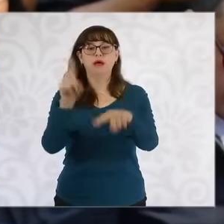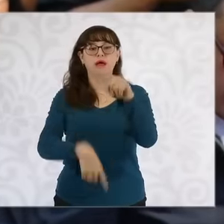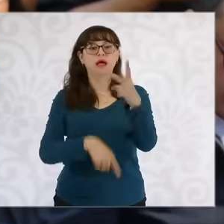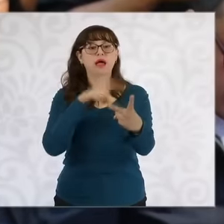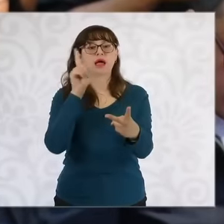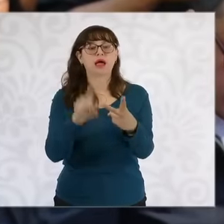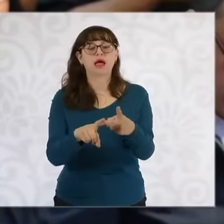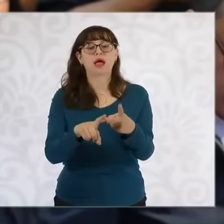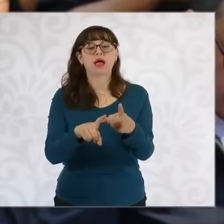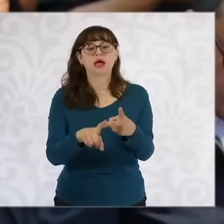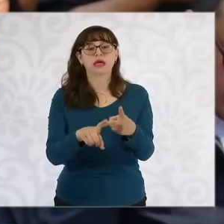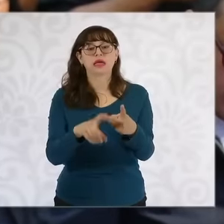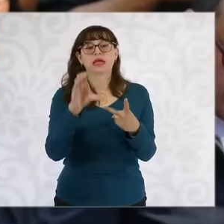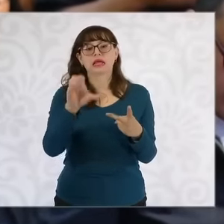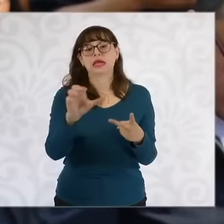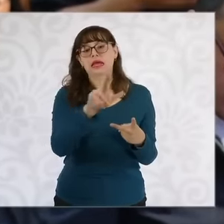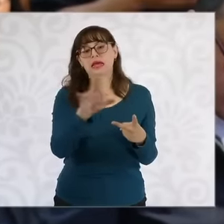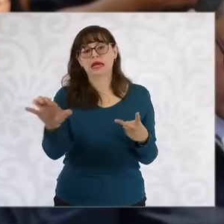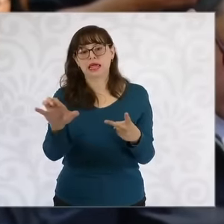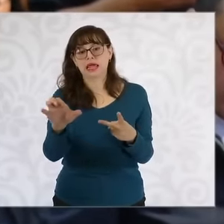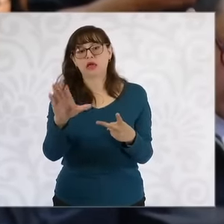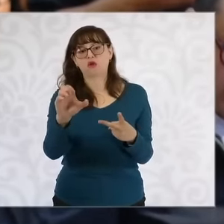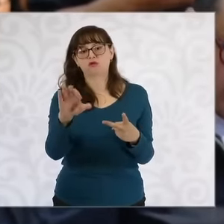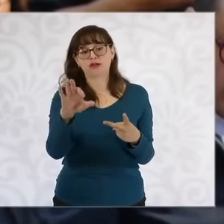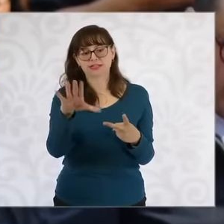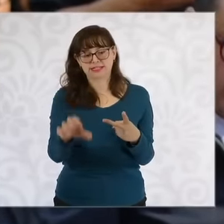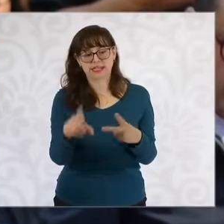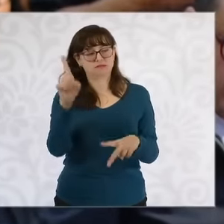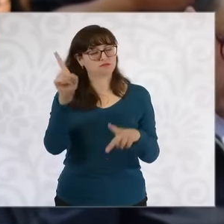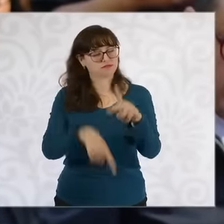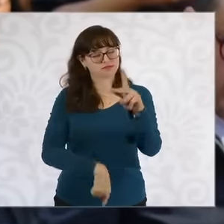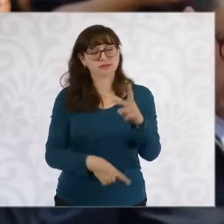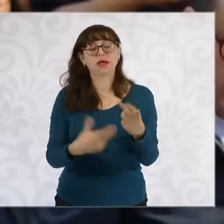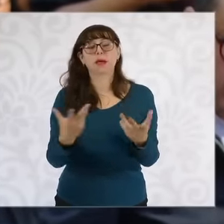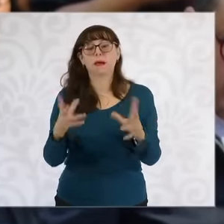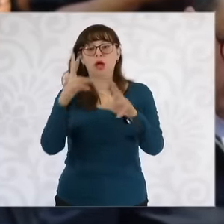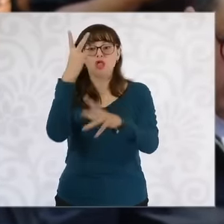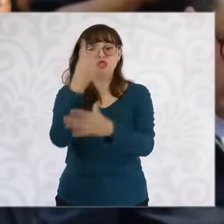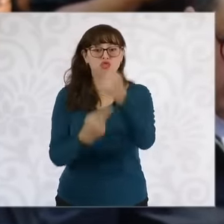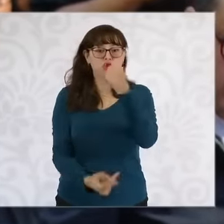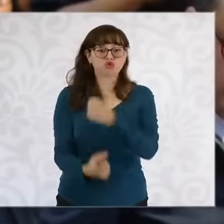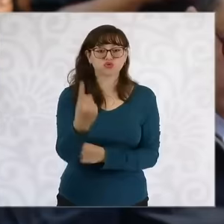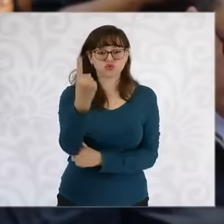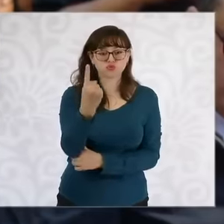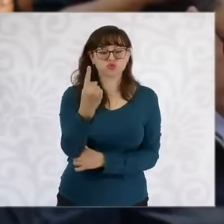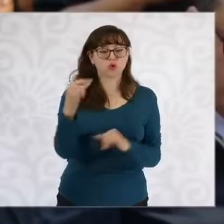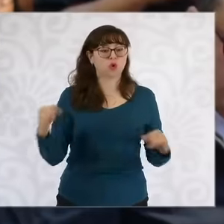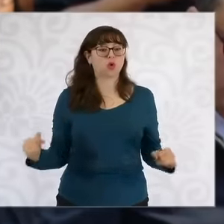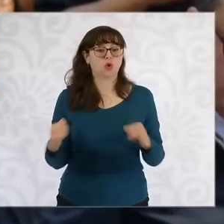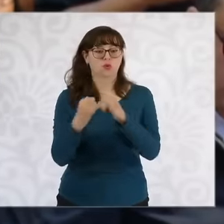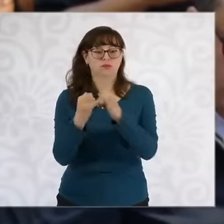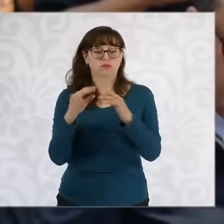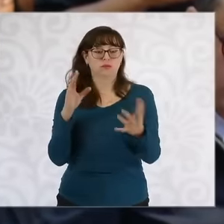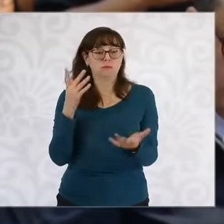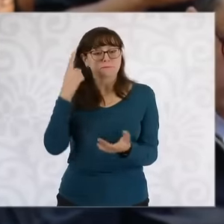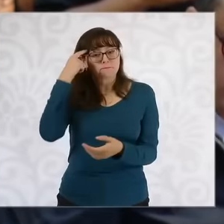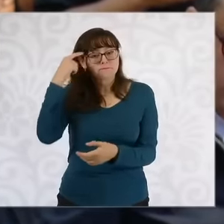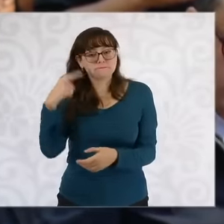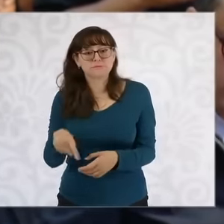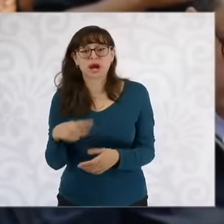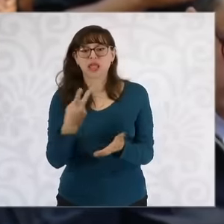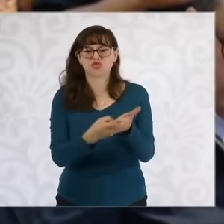Federal de Competencia Económica, COFECE, para los fusionarlos y un organismo en fin de evitar